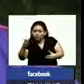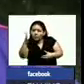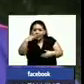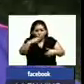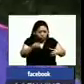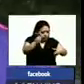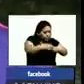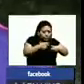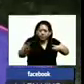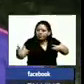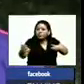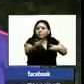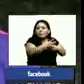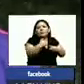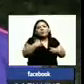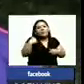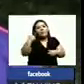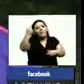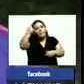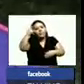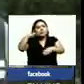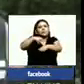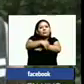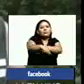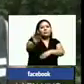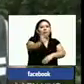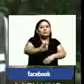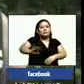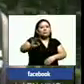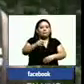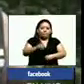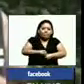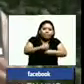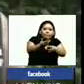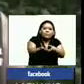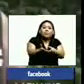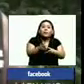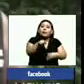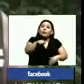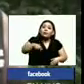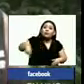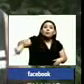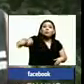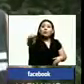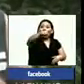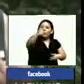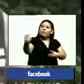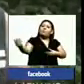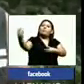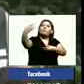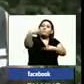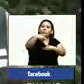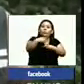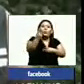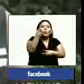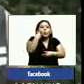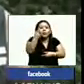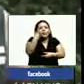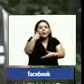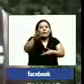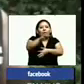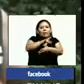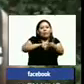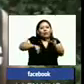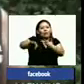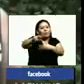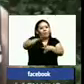Y así pues Siento que tendremos Un Chalatenango mejor Dejar un mensaje Para que todos Nos sumemos A cuidar El medio ambiente A no